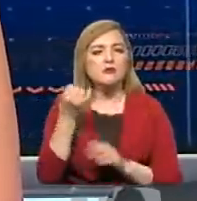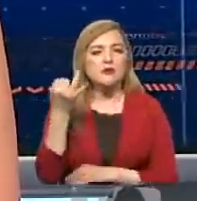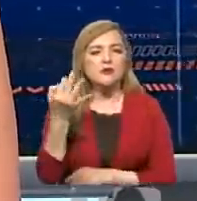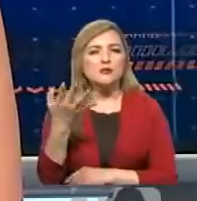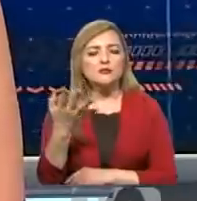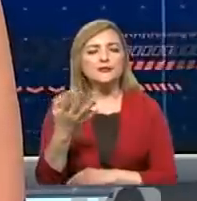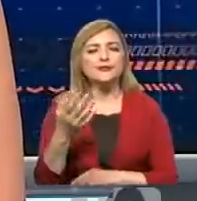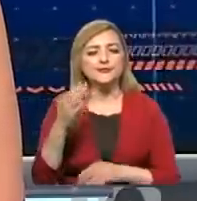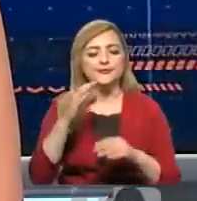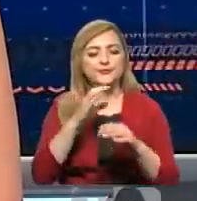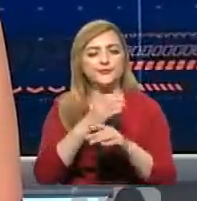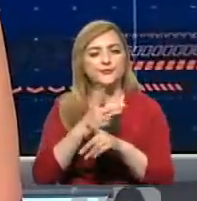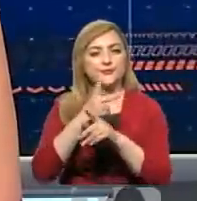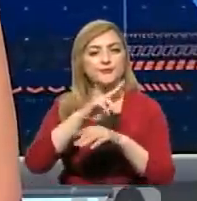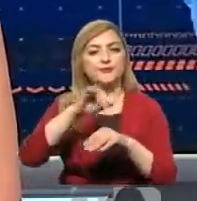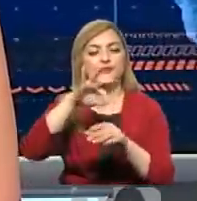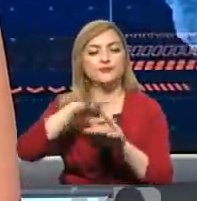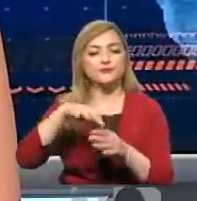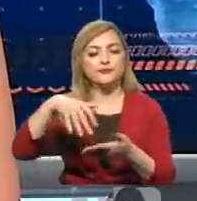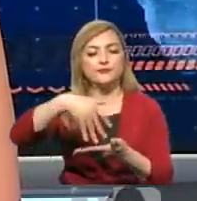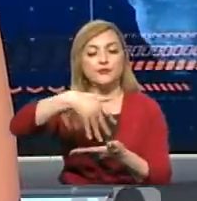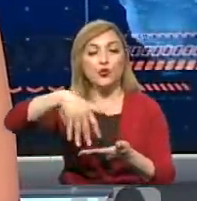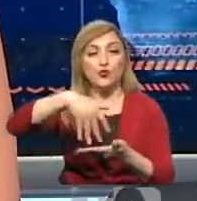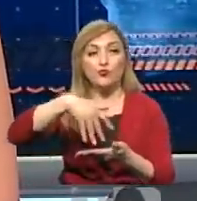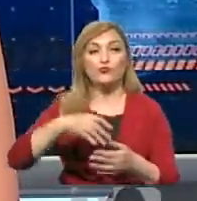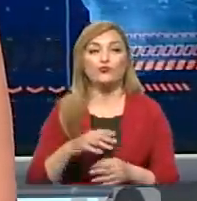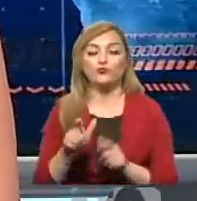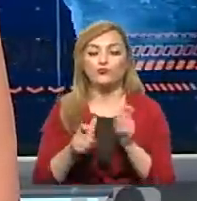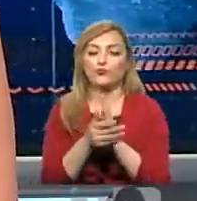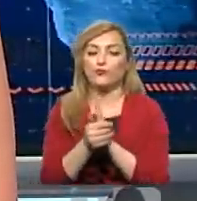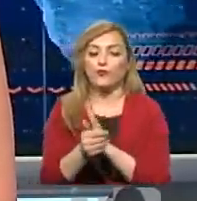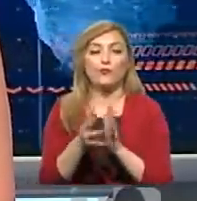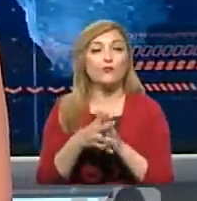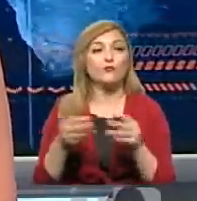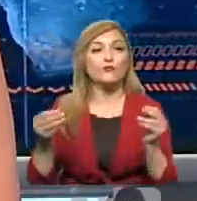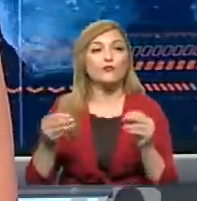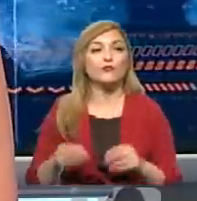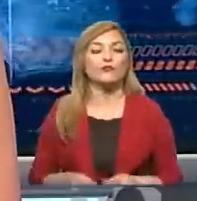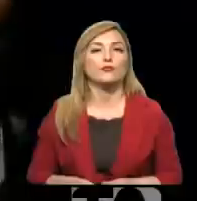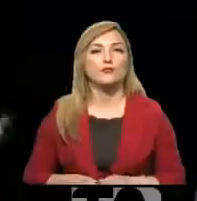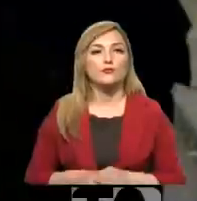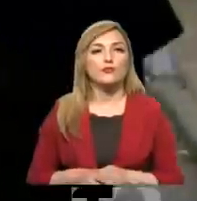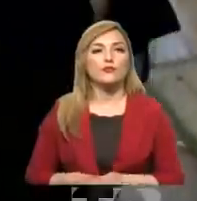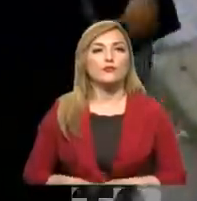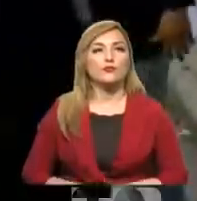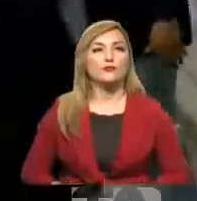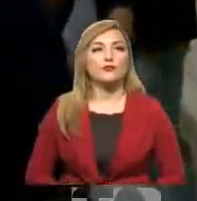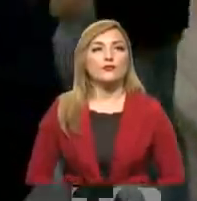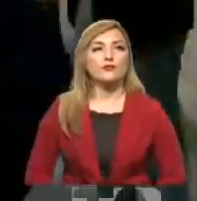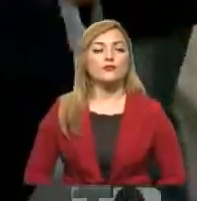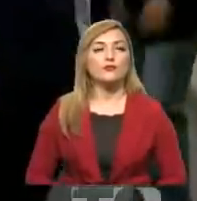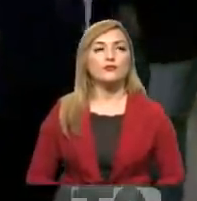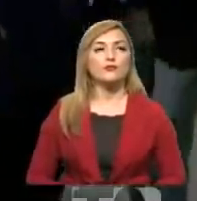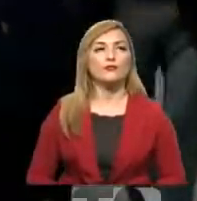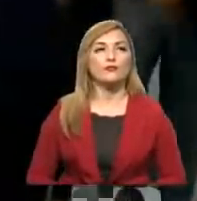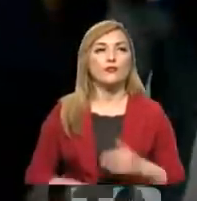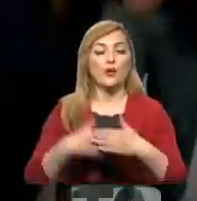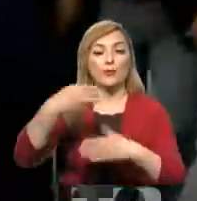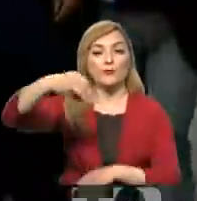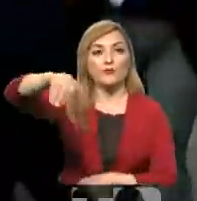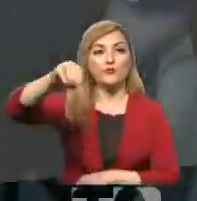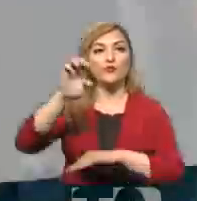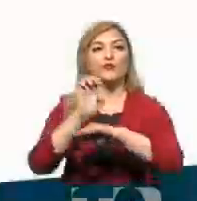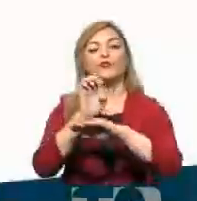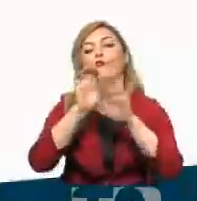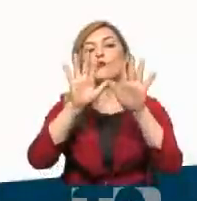por el Consejo Nacional Electoral genera dudas que expertos intentan resolver. Los ecuatorianos comenzaron este miércoles